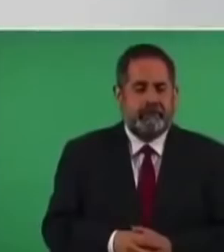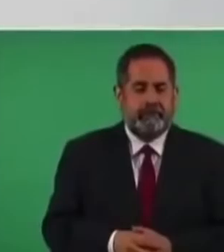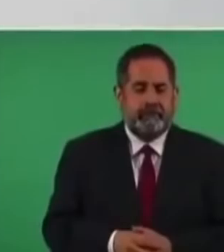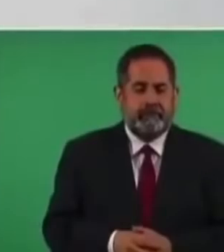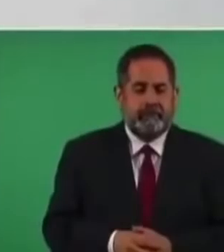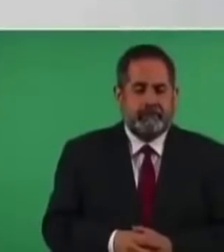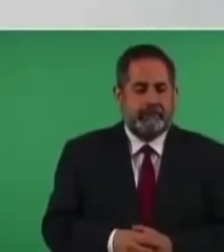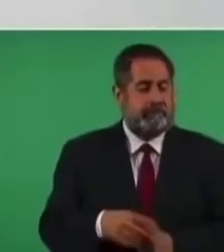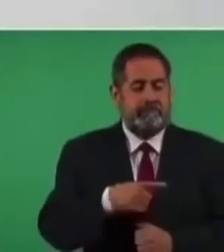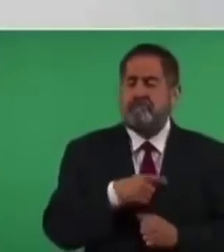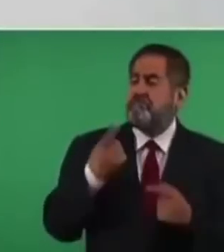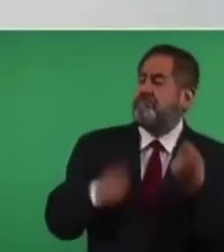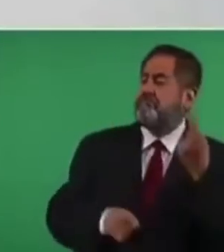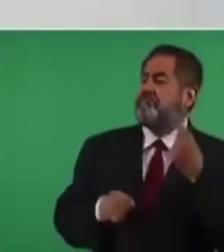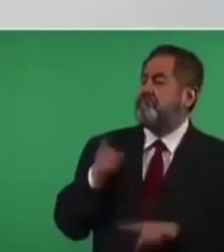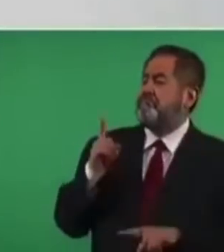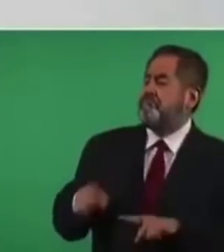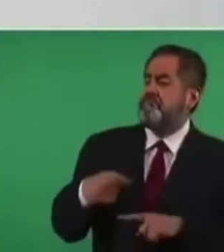mandones